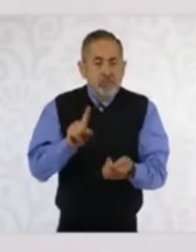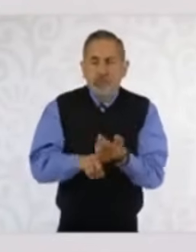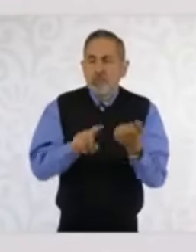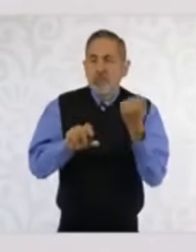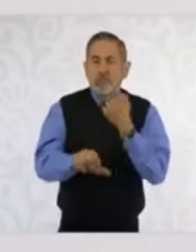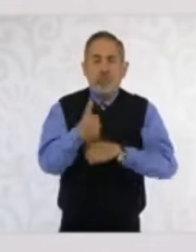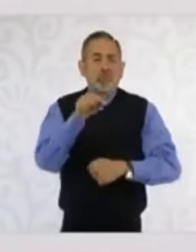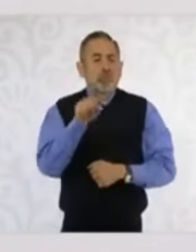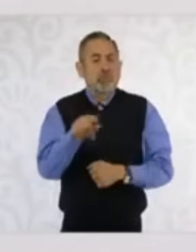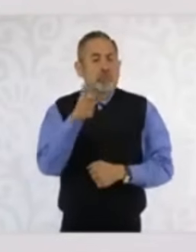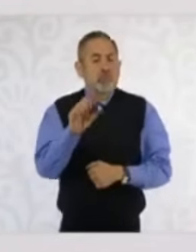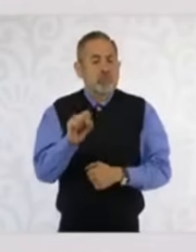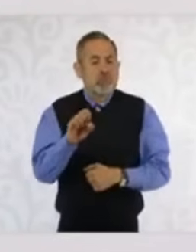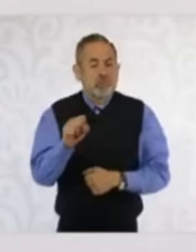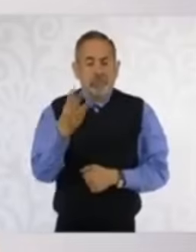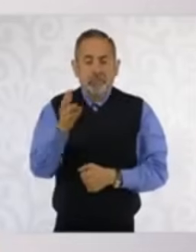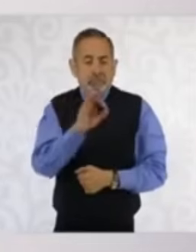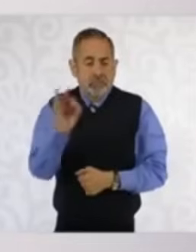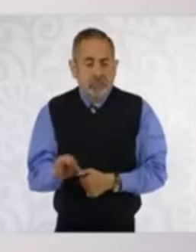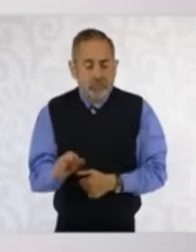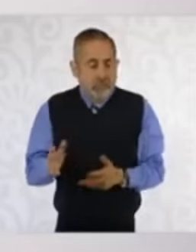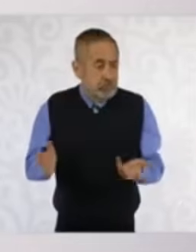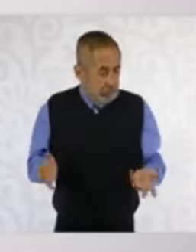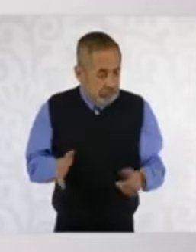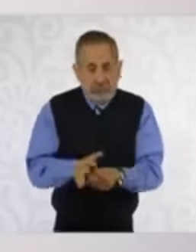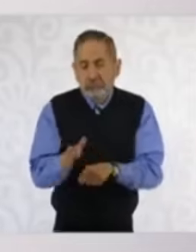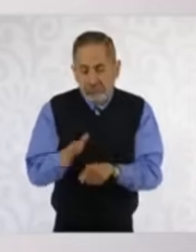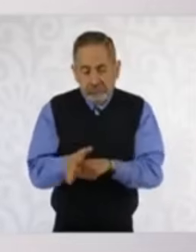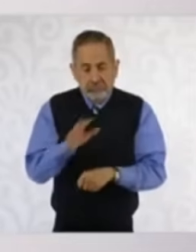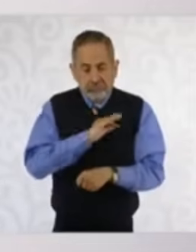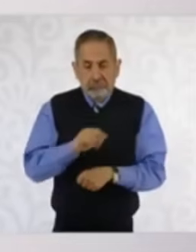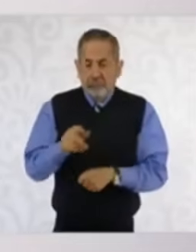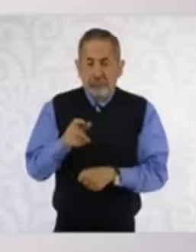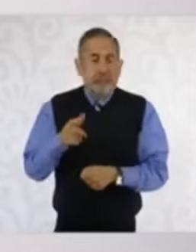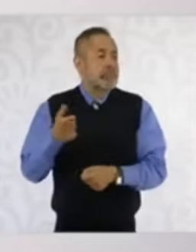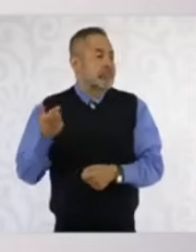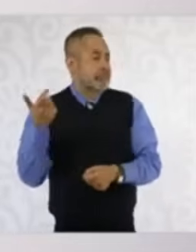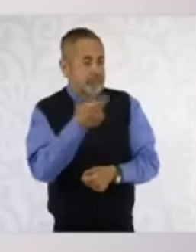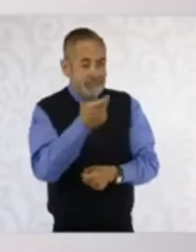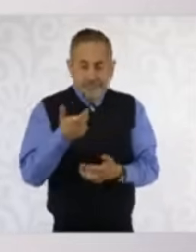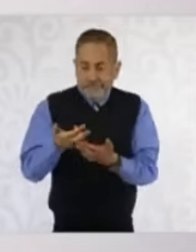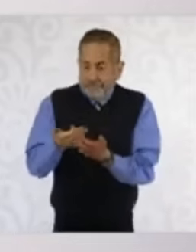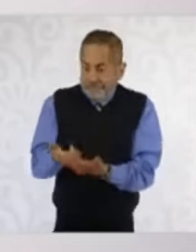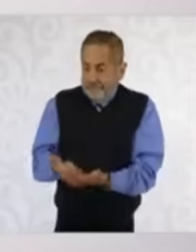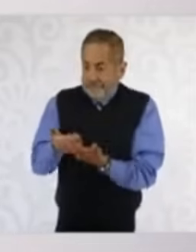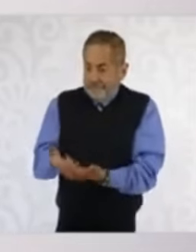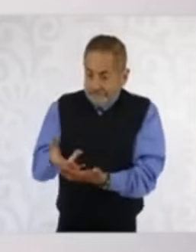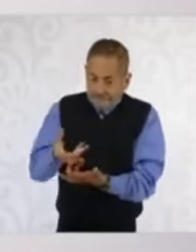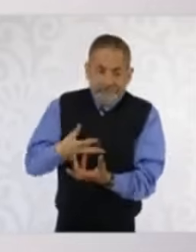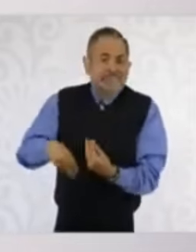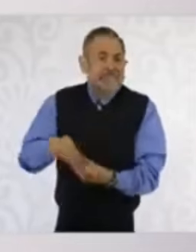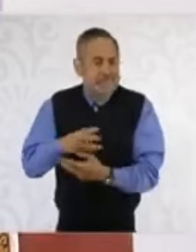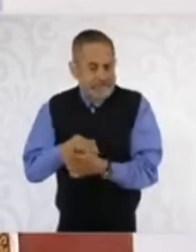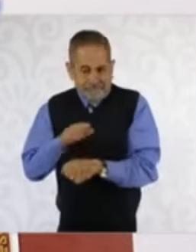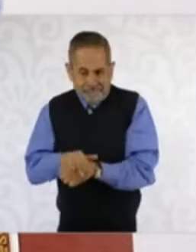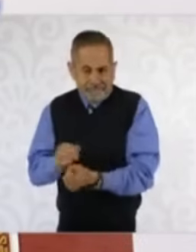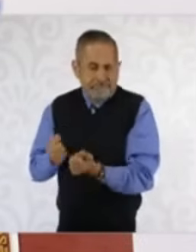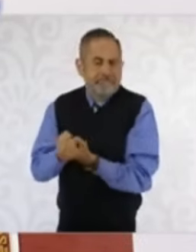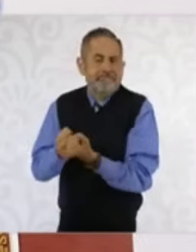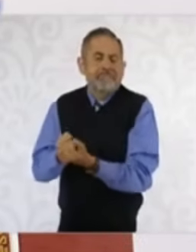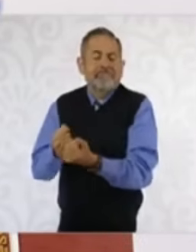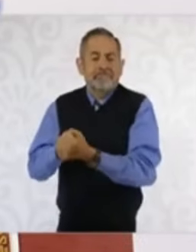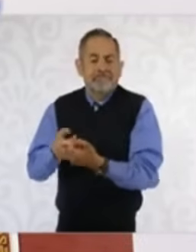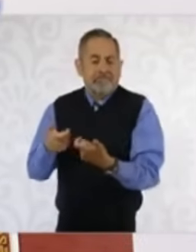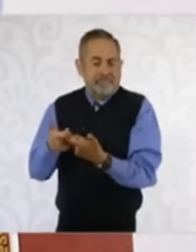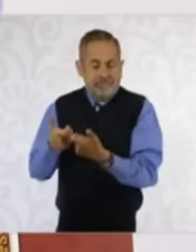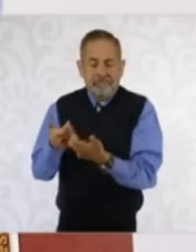vivir con un poco más de tranquilidad. Se insiste, esta nueva pensión aplica solamente para el régimen de 1973,